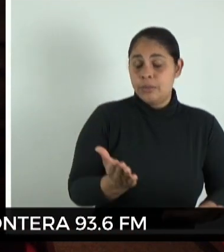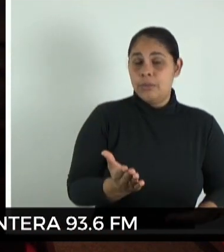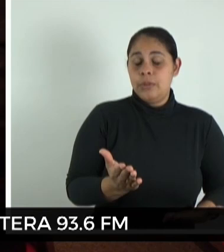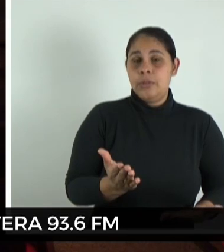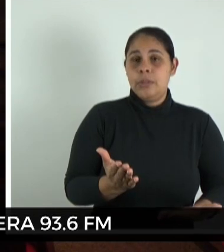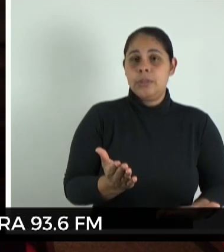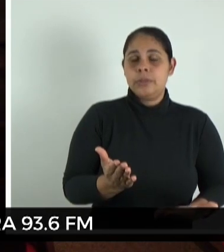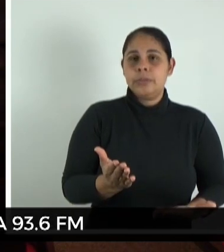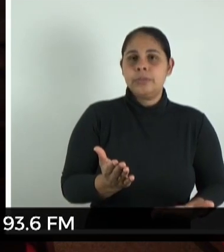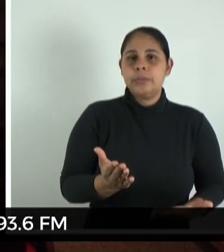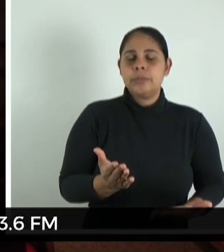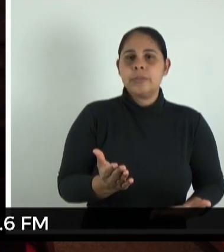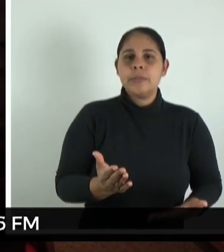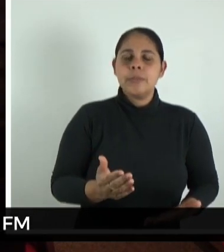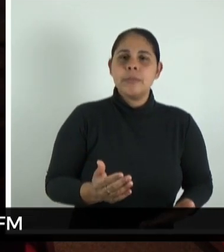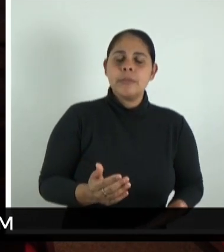Padre le va a ayudar.